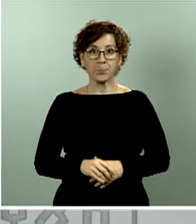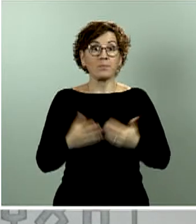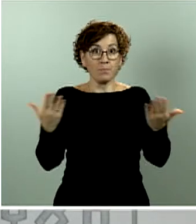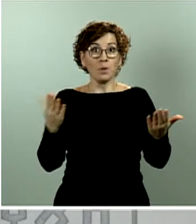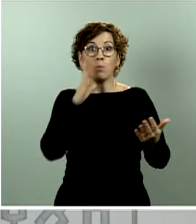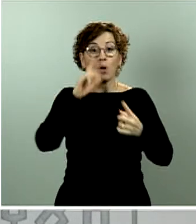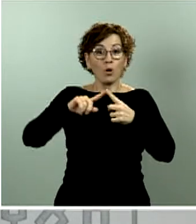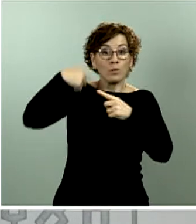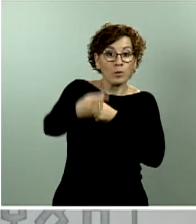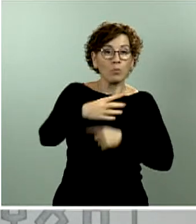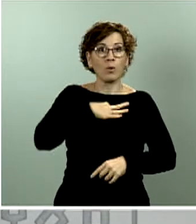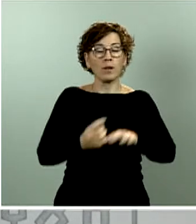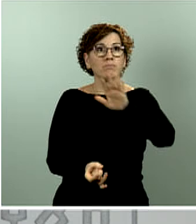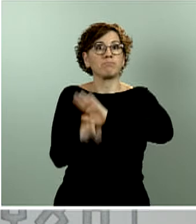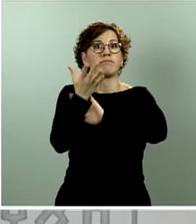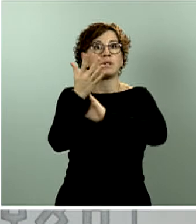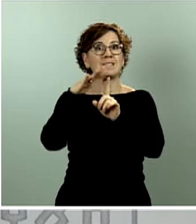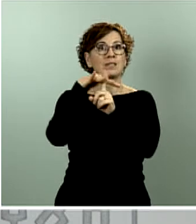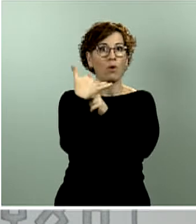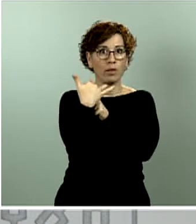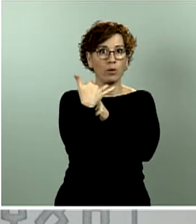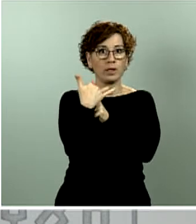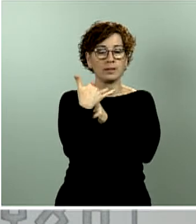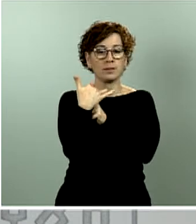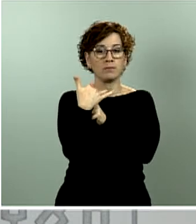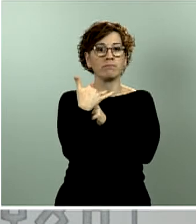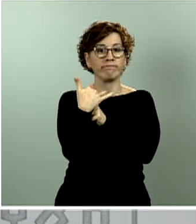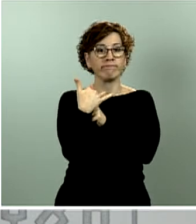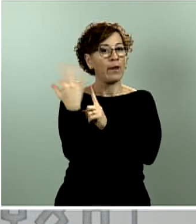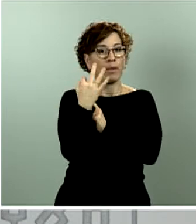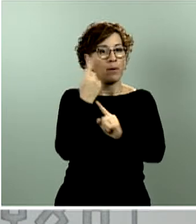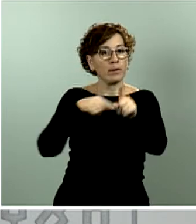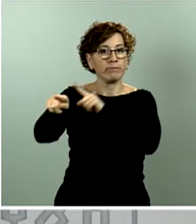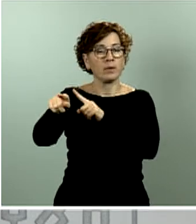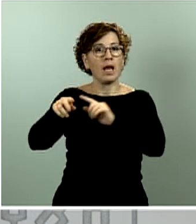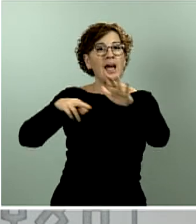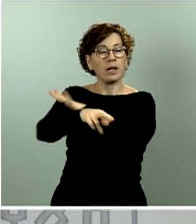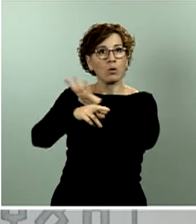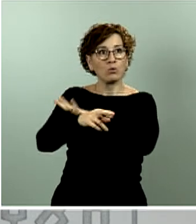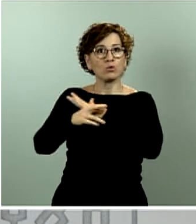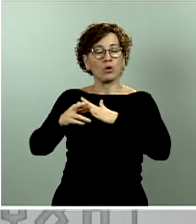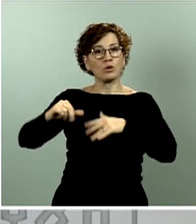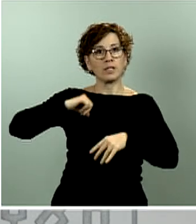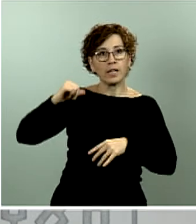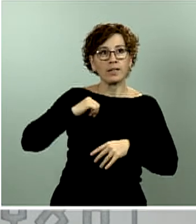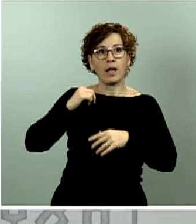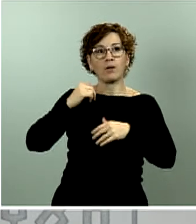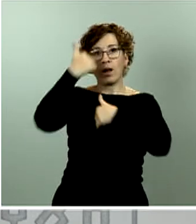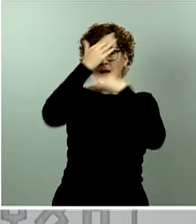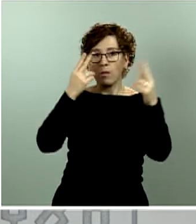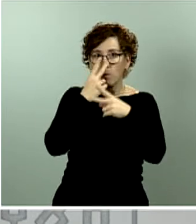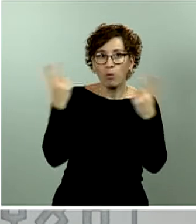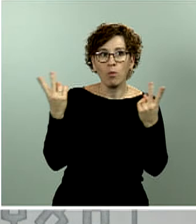en las que se tengan que utilizar recursos sanitarios de salud pública, de atención primaria, hospitalarios, que utilizamos